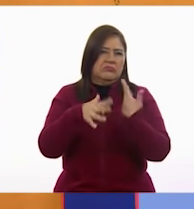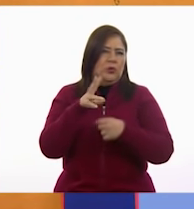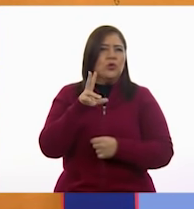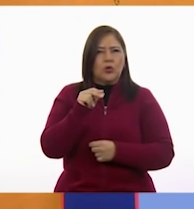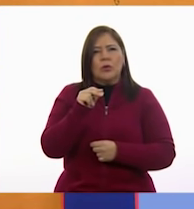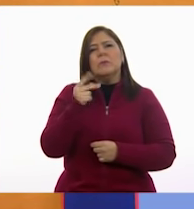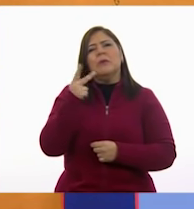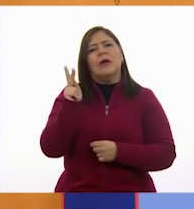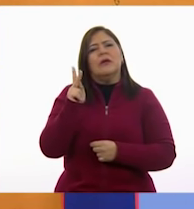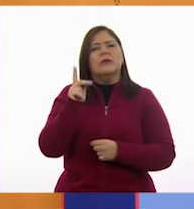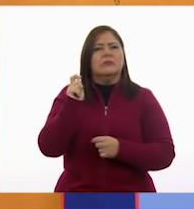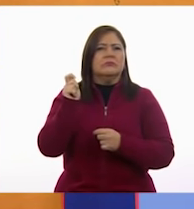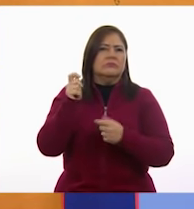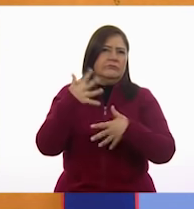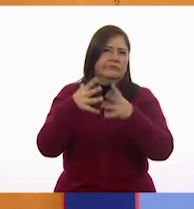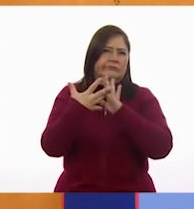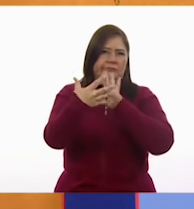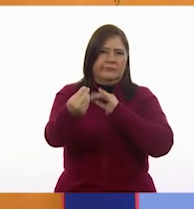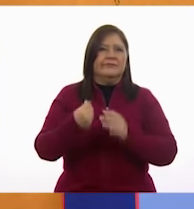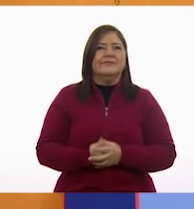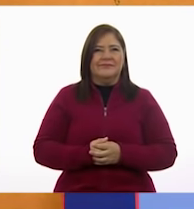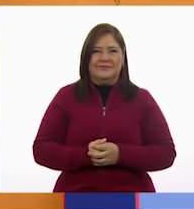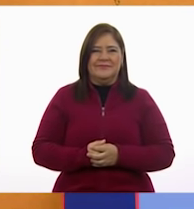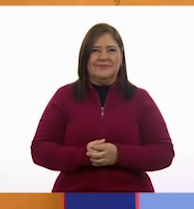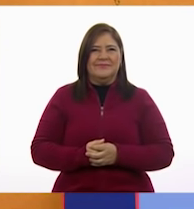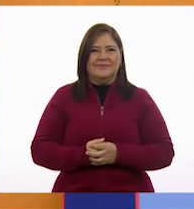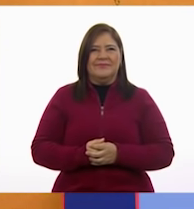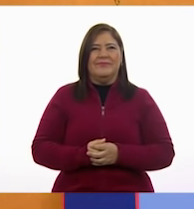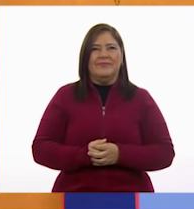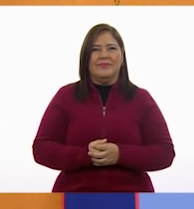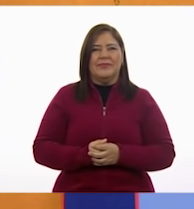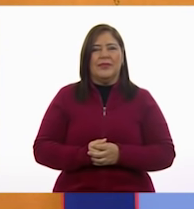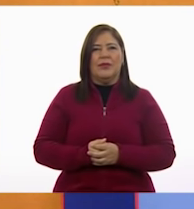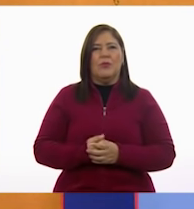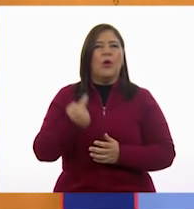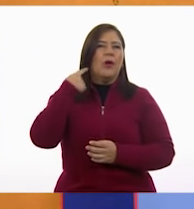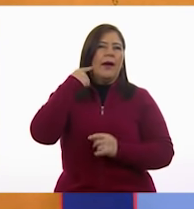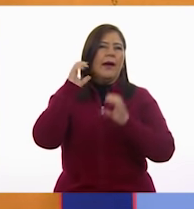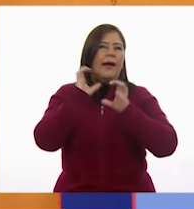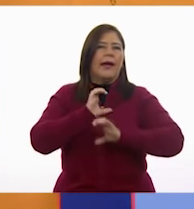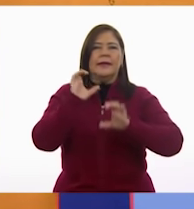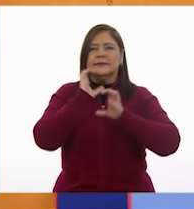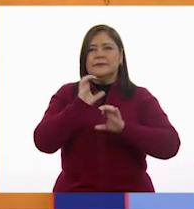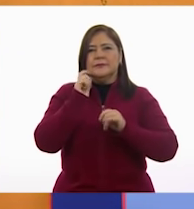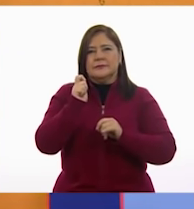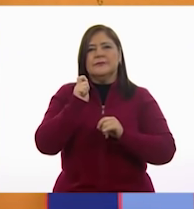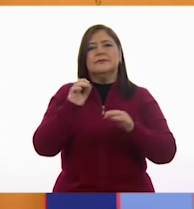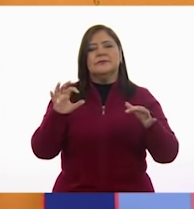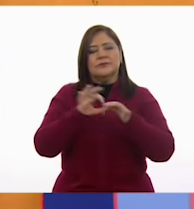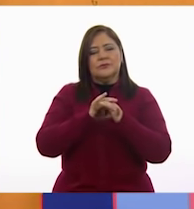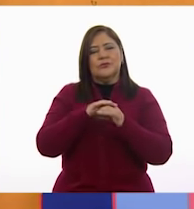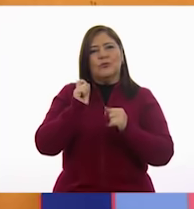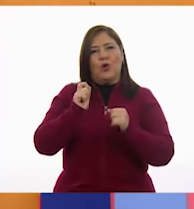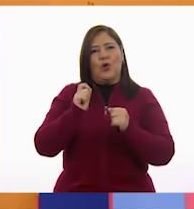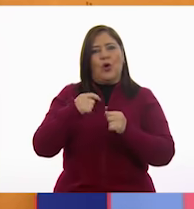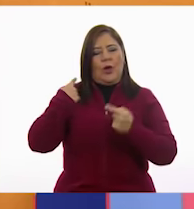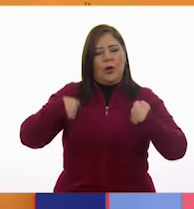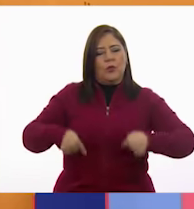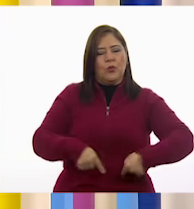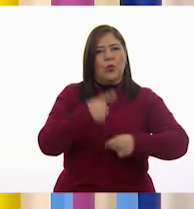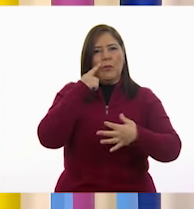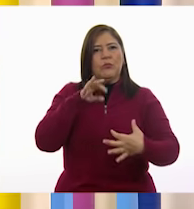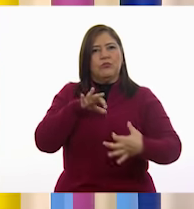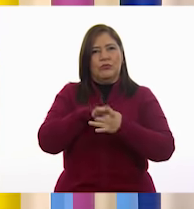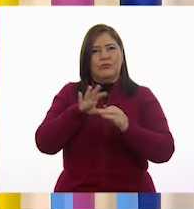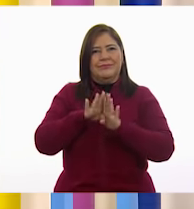yepo. ¿Qué tal que nos aprendemos la canción? Ok, sí, mejor. Y después hacemos nuestra propia propuesta. Muy